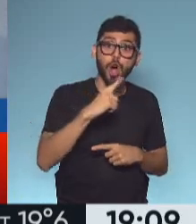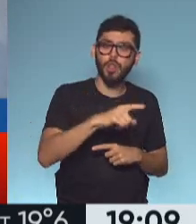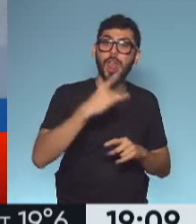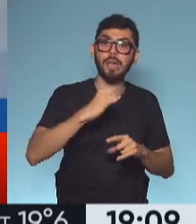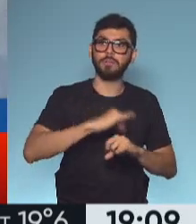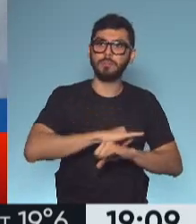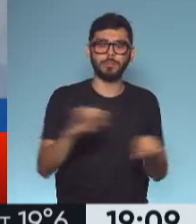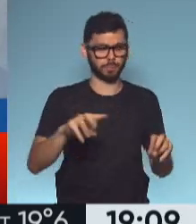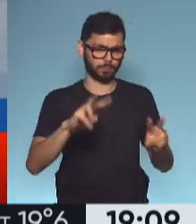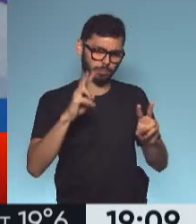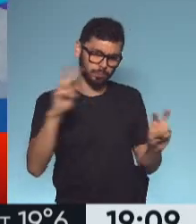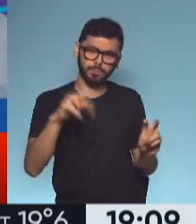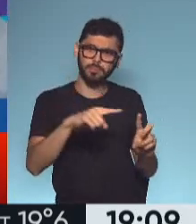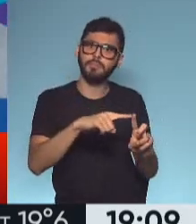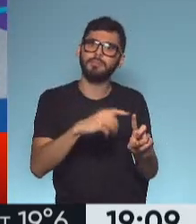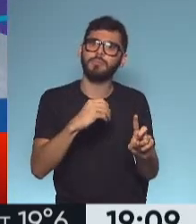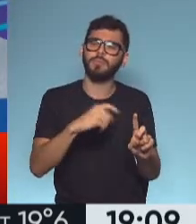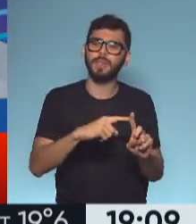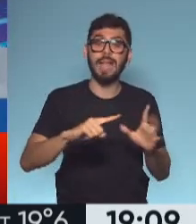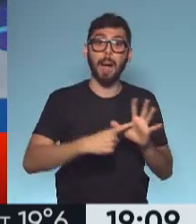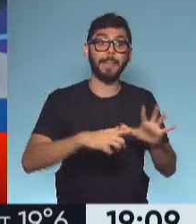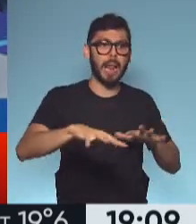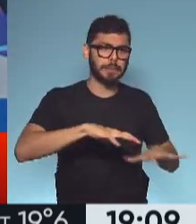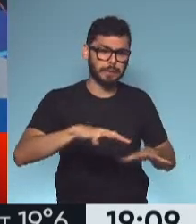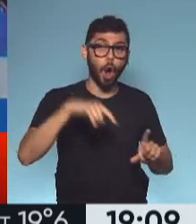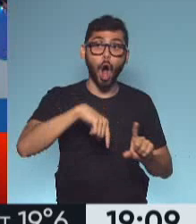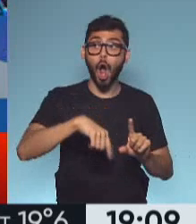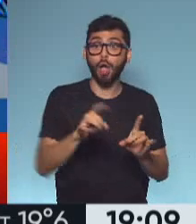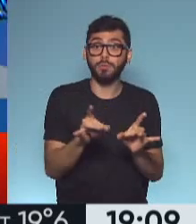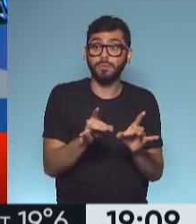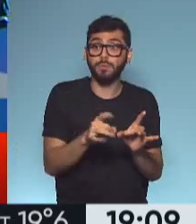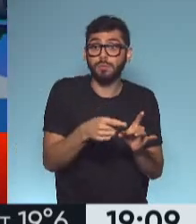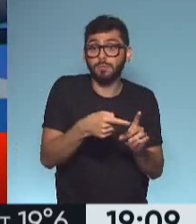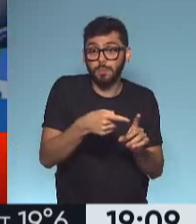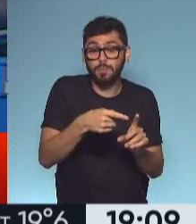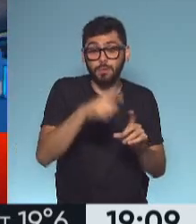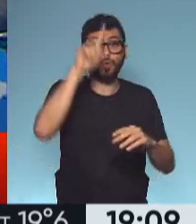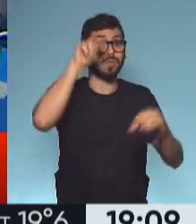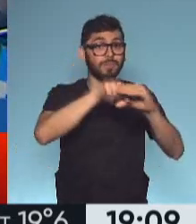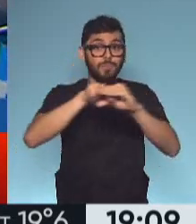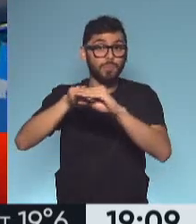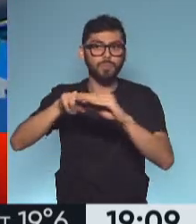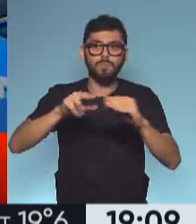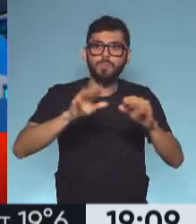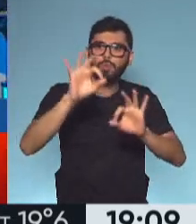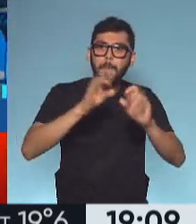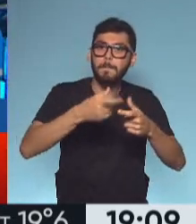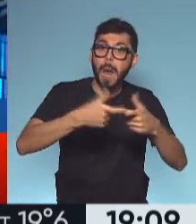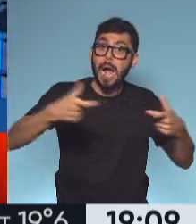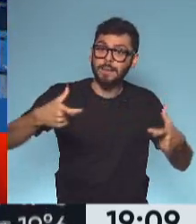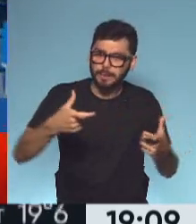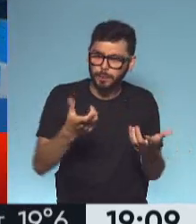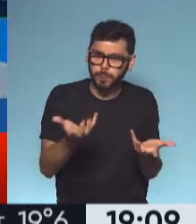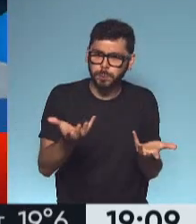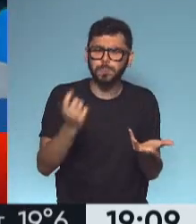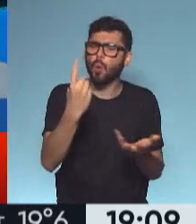encendido muchas alarmas por la situación de la Ciudad de Buenos Aires? Hoy siguió subiendo la situación de la ocupación de capas. Hoy, un dato perdido